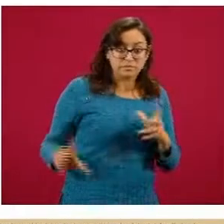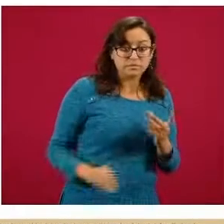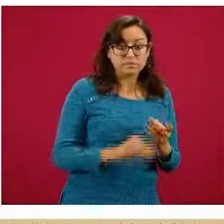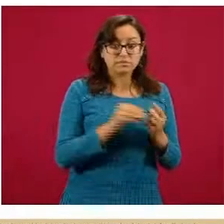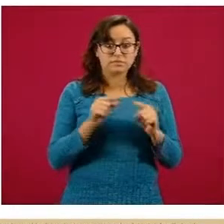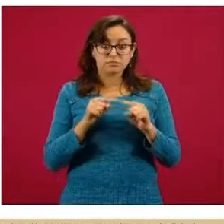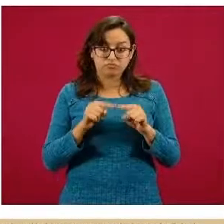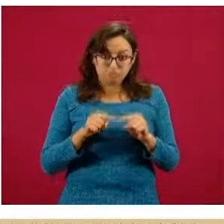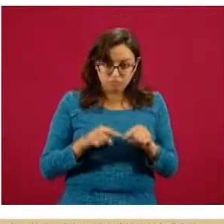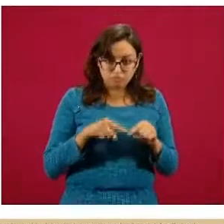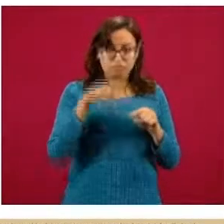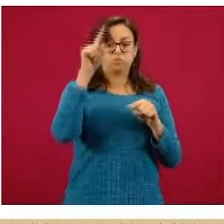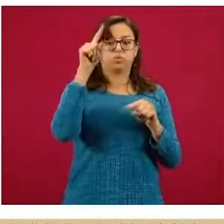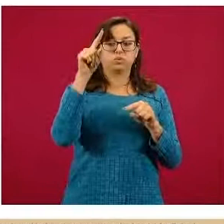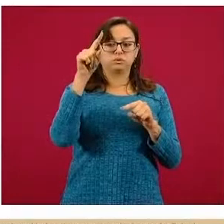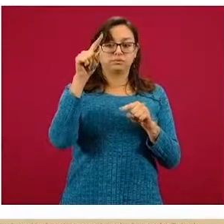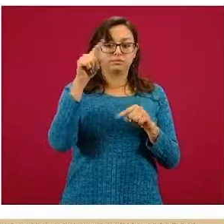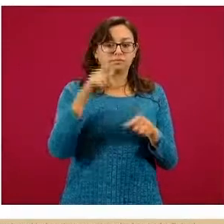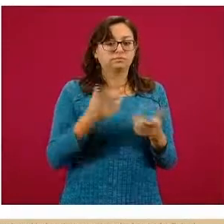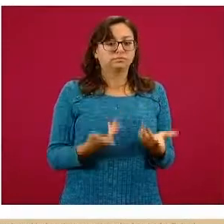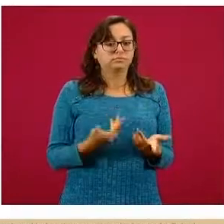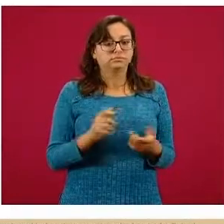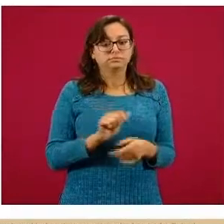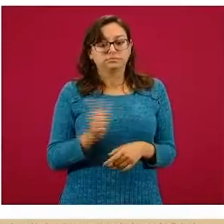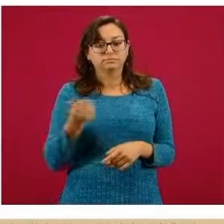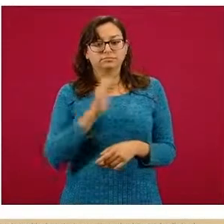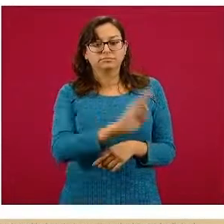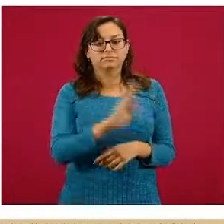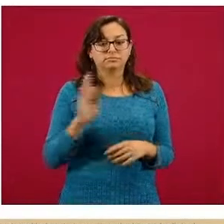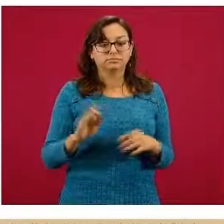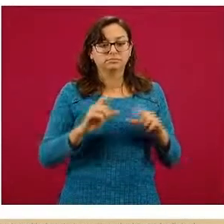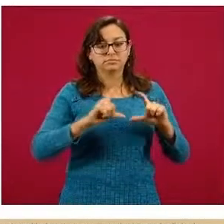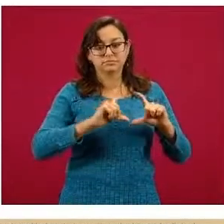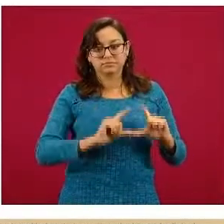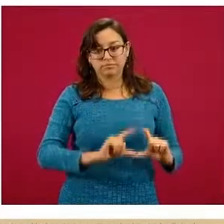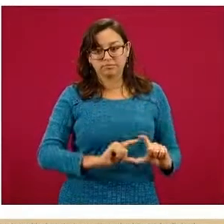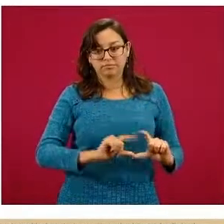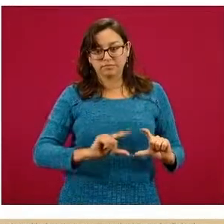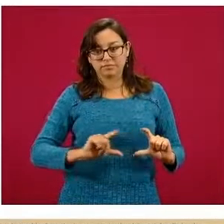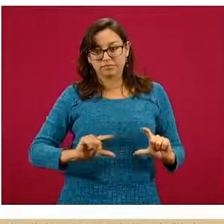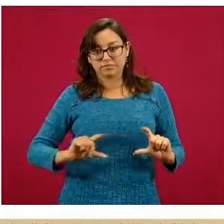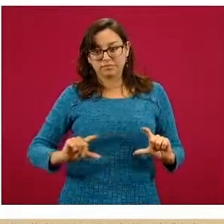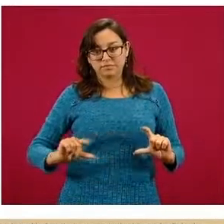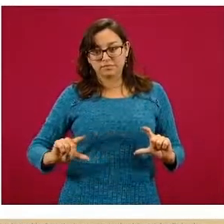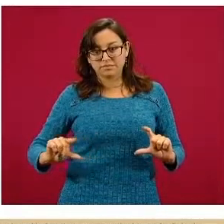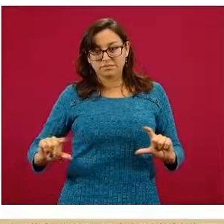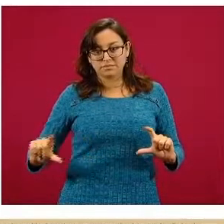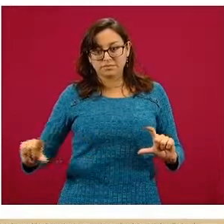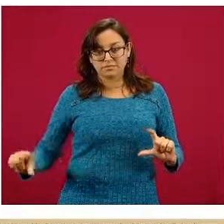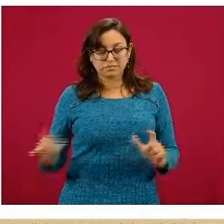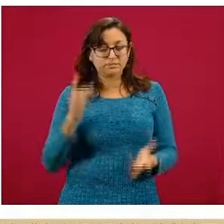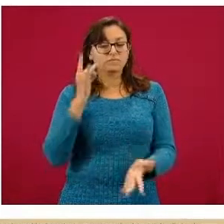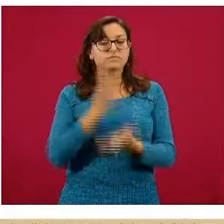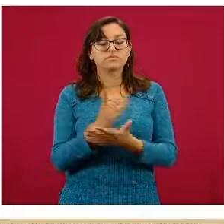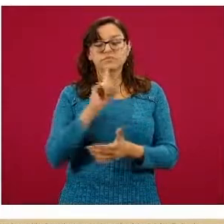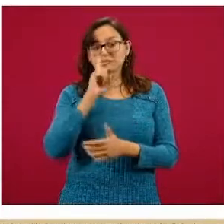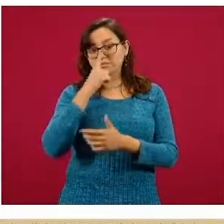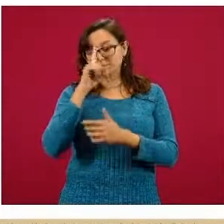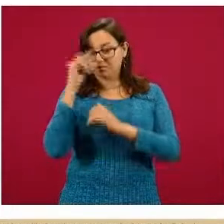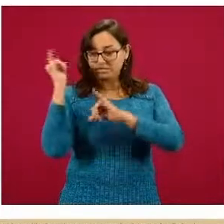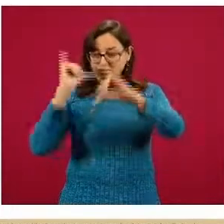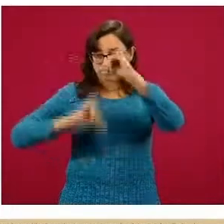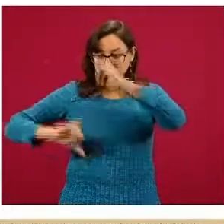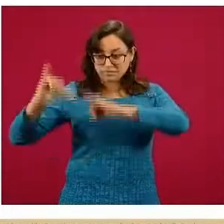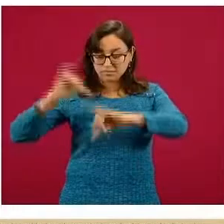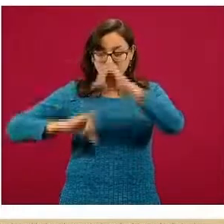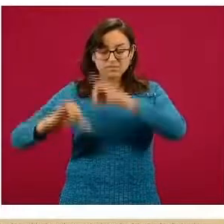identificando. Para todas las demás fechas se muestran solamente los casos que finalmente se confirmaron por laboratorio y